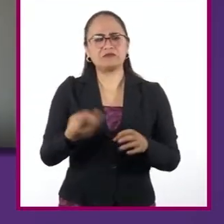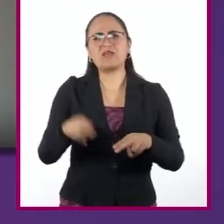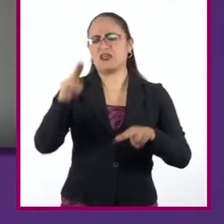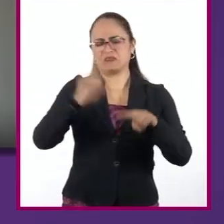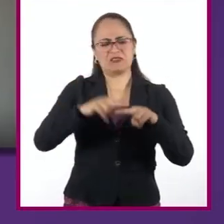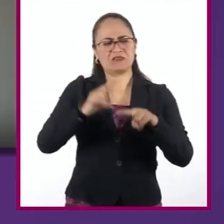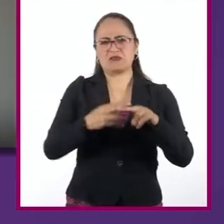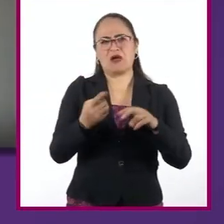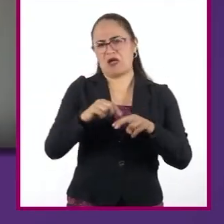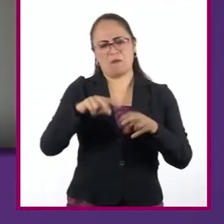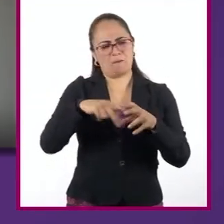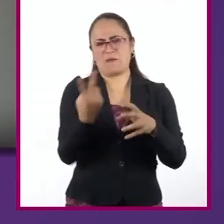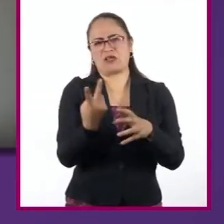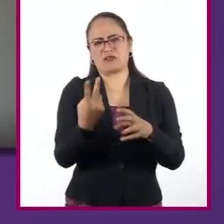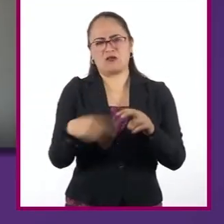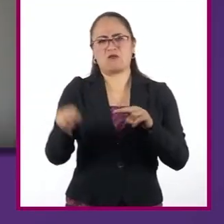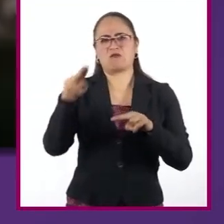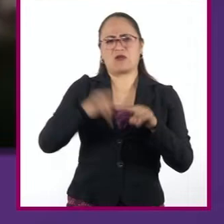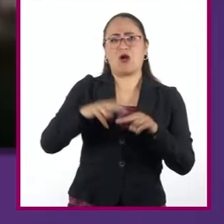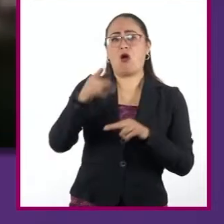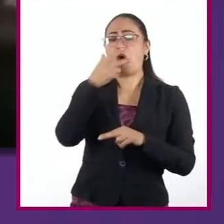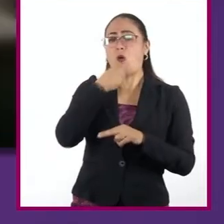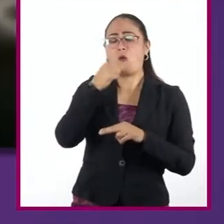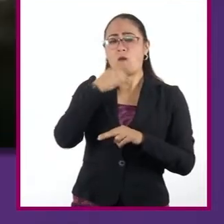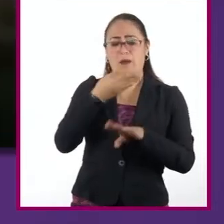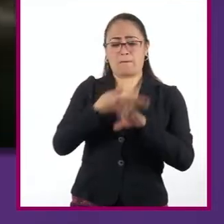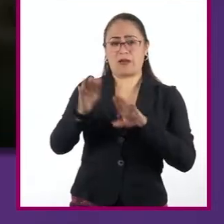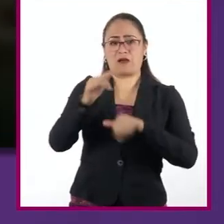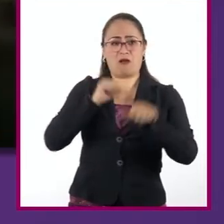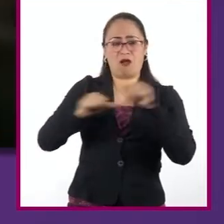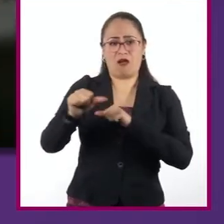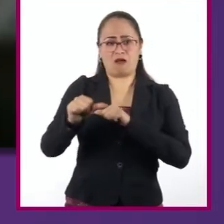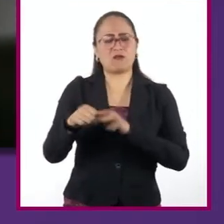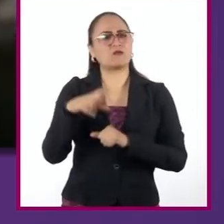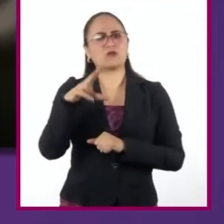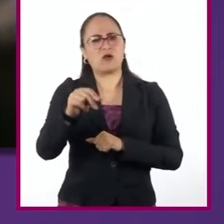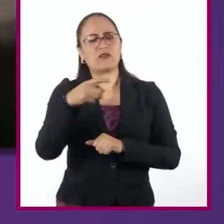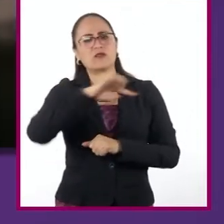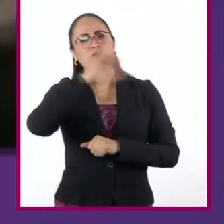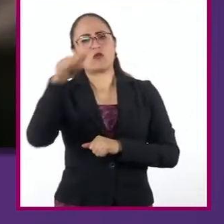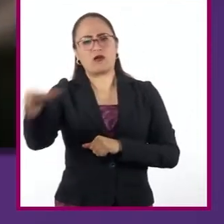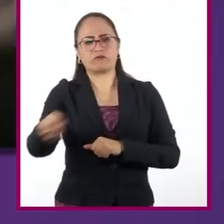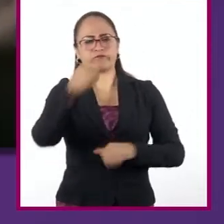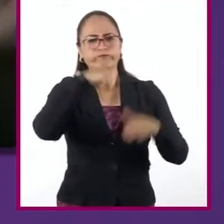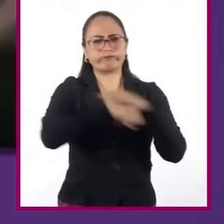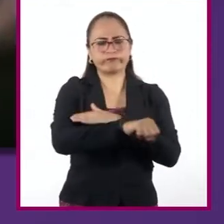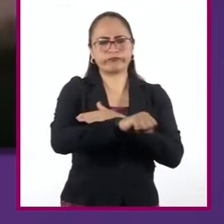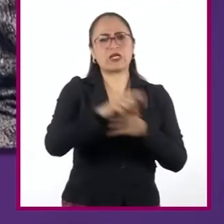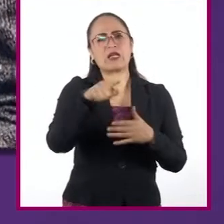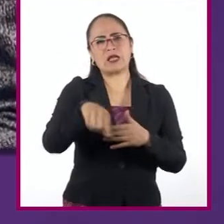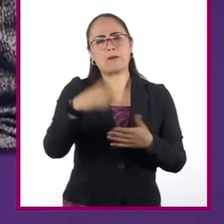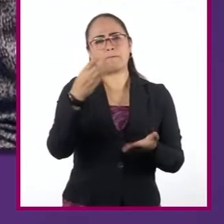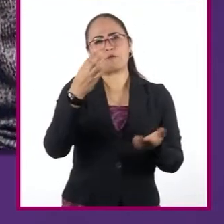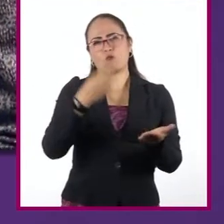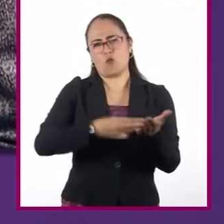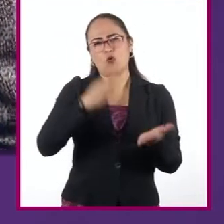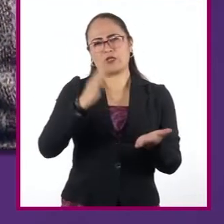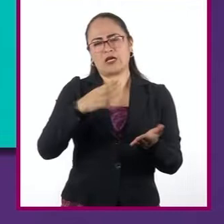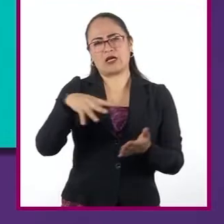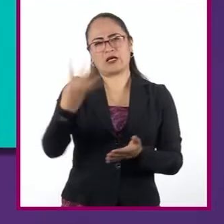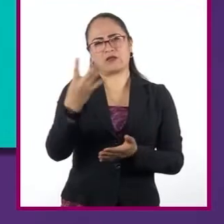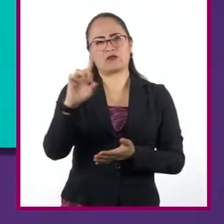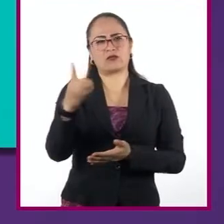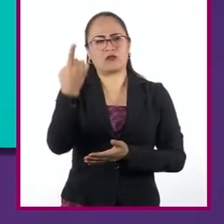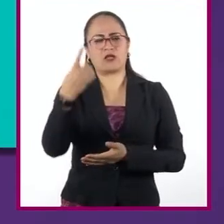lugar desocupado, pero al no cederlo a un hombre blanco, fue detenida y obligada a pagar una multa de $14. Por su lucha sin